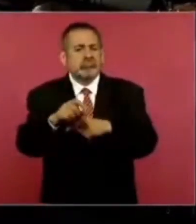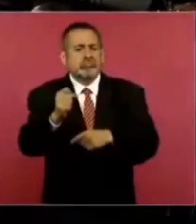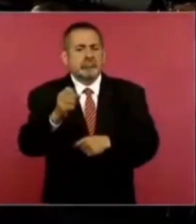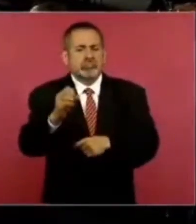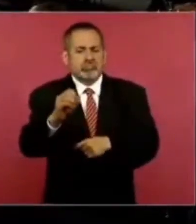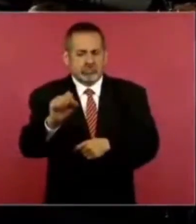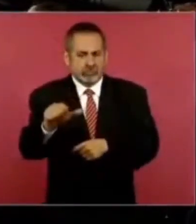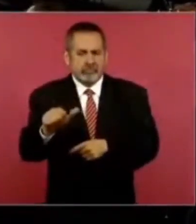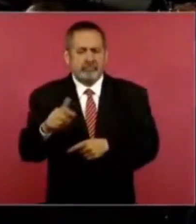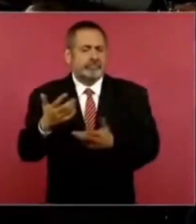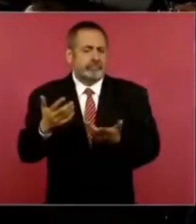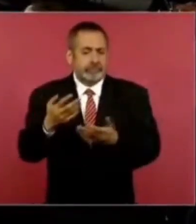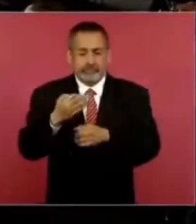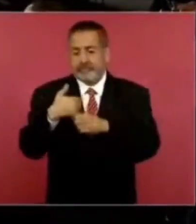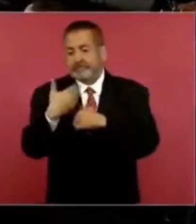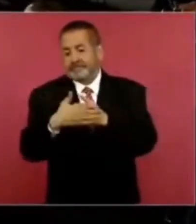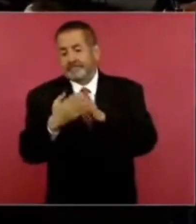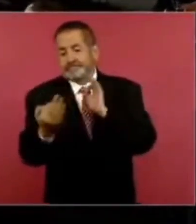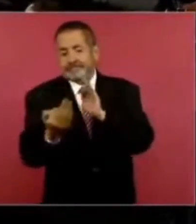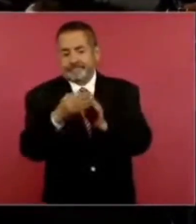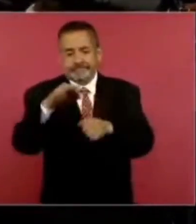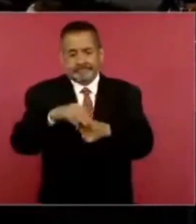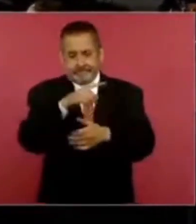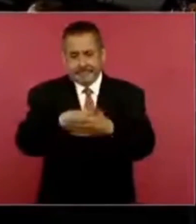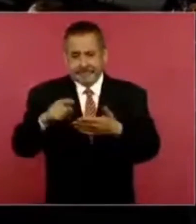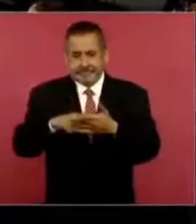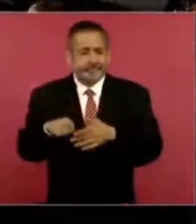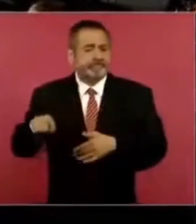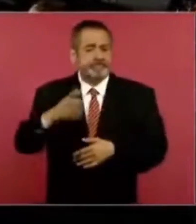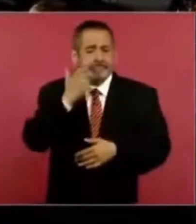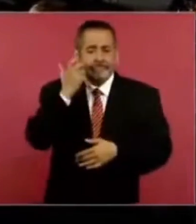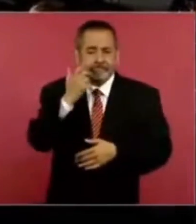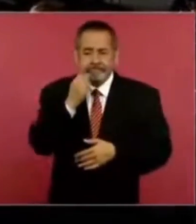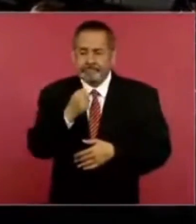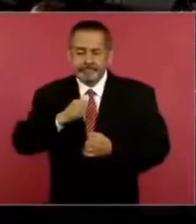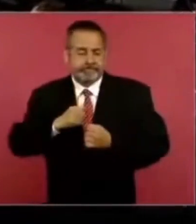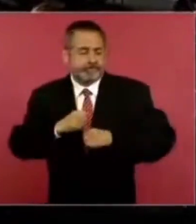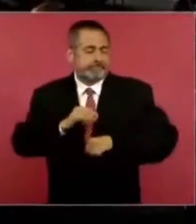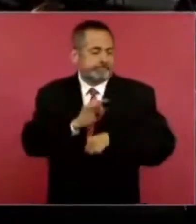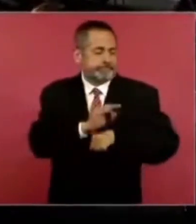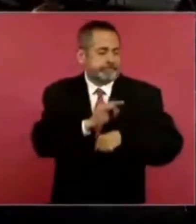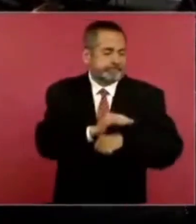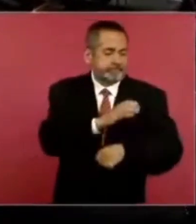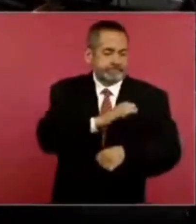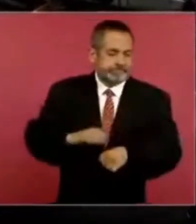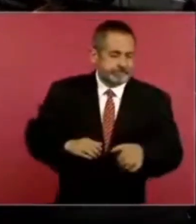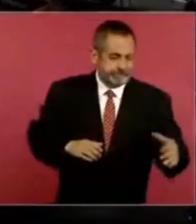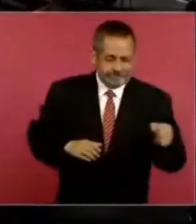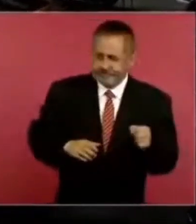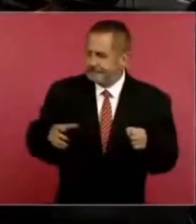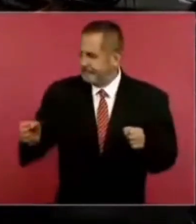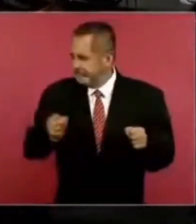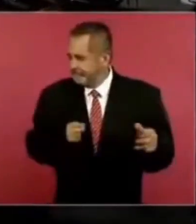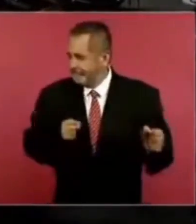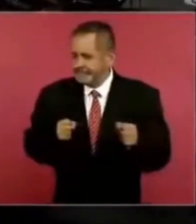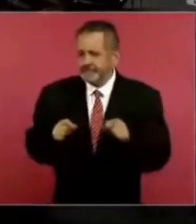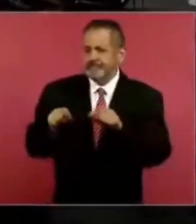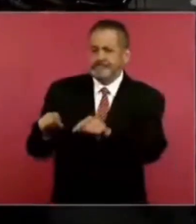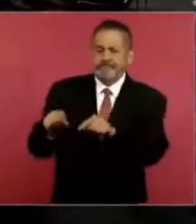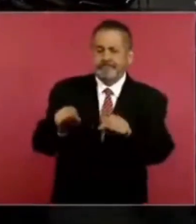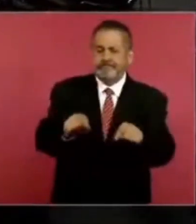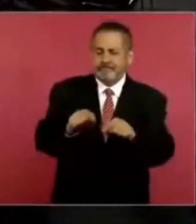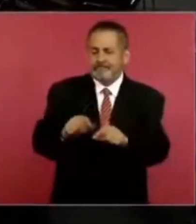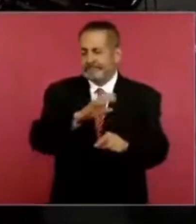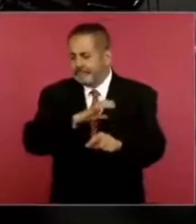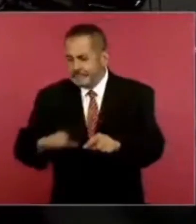Y además ahorita que vienen elecciones, pues ya pretende meter a sus candidatos al Congreso local, alcaldías,